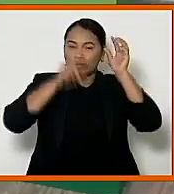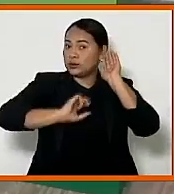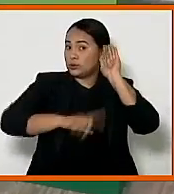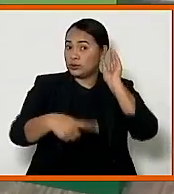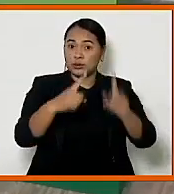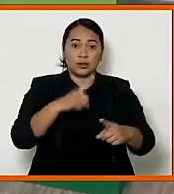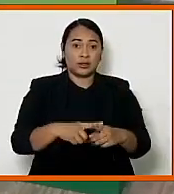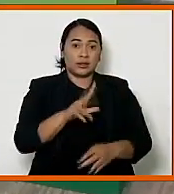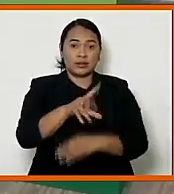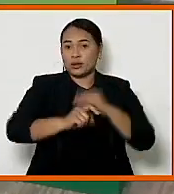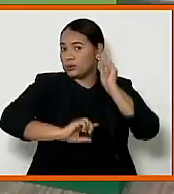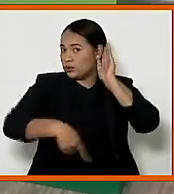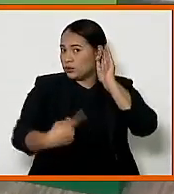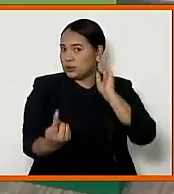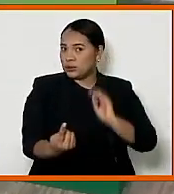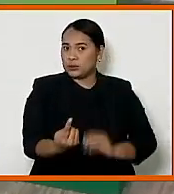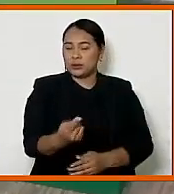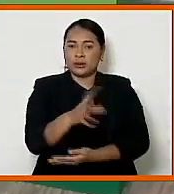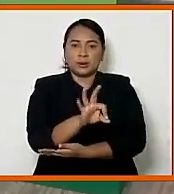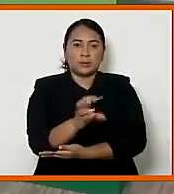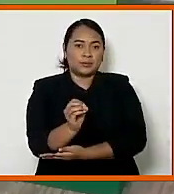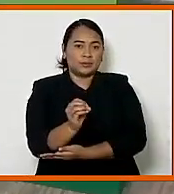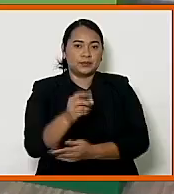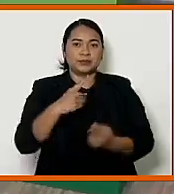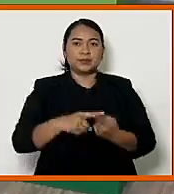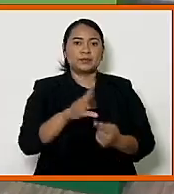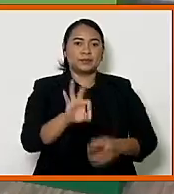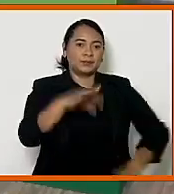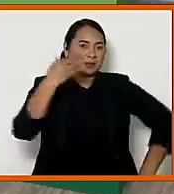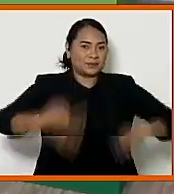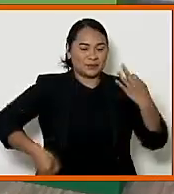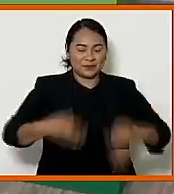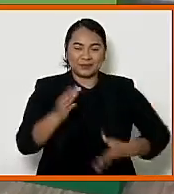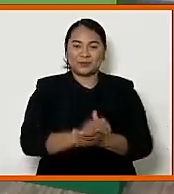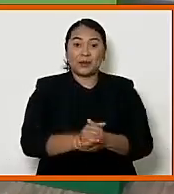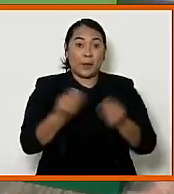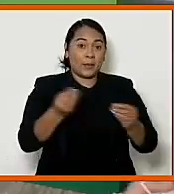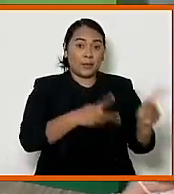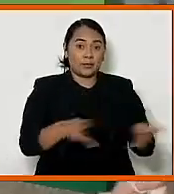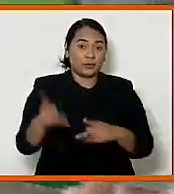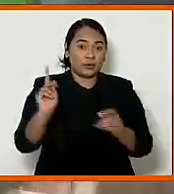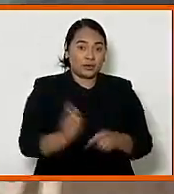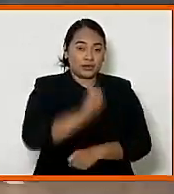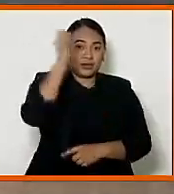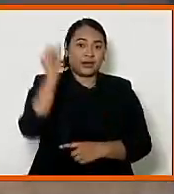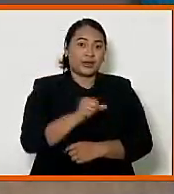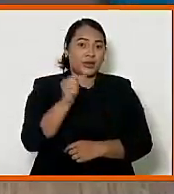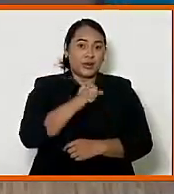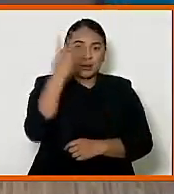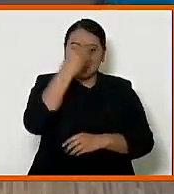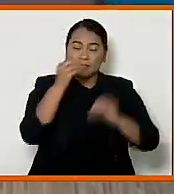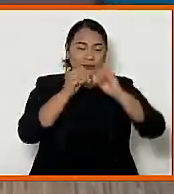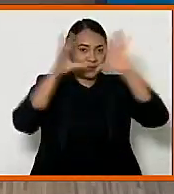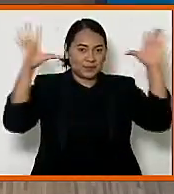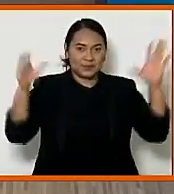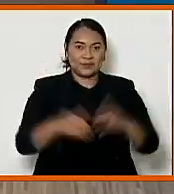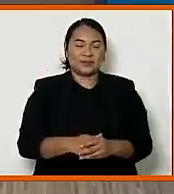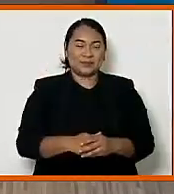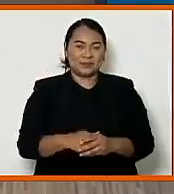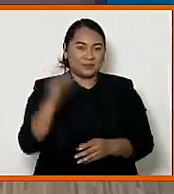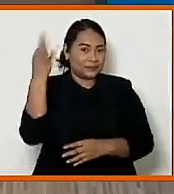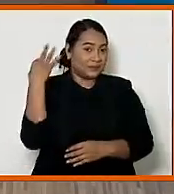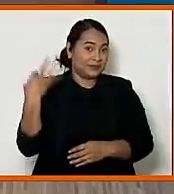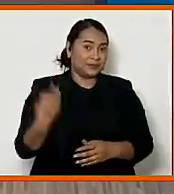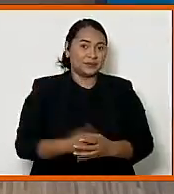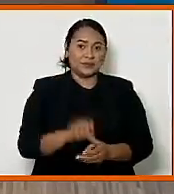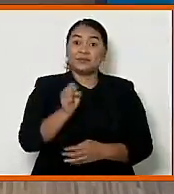Multi-X, 5X. Y para más 1, 90 más 9. Espero tengamos muchos ganadores esta linda mañana, Francine. Así es,